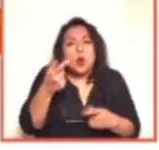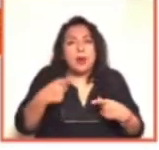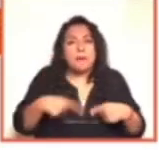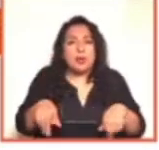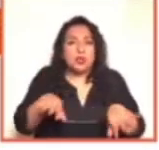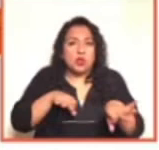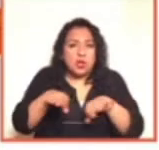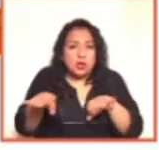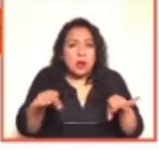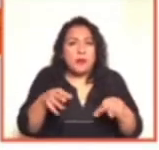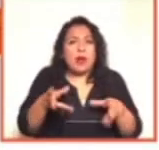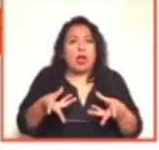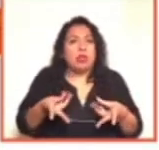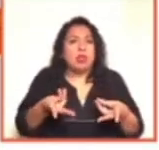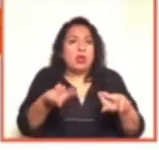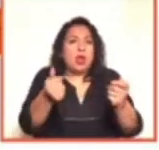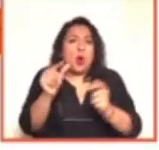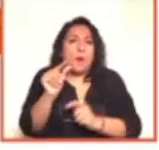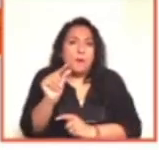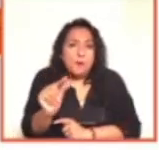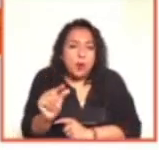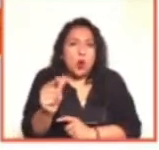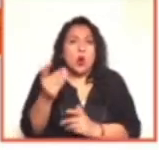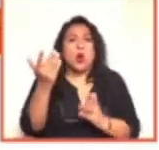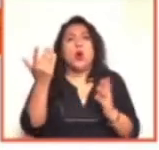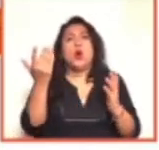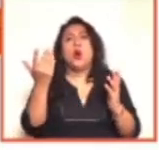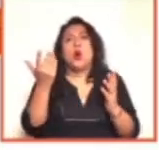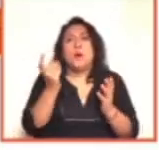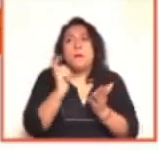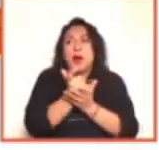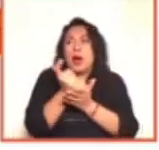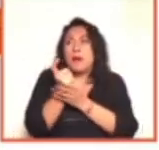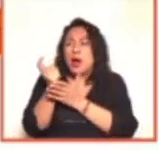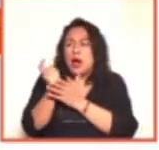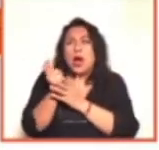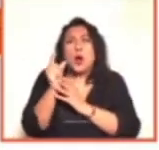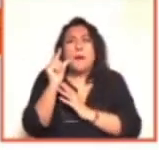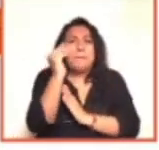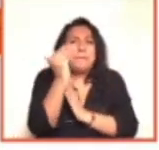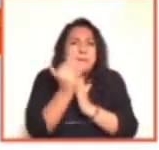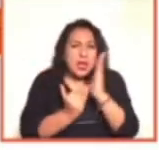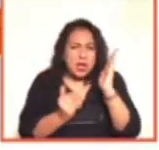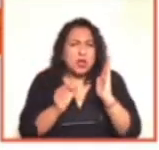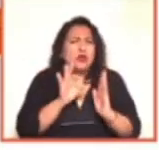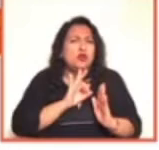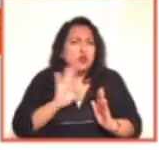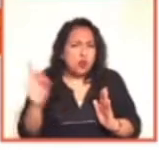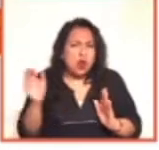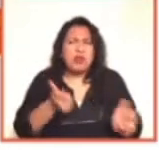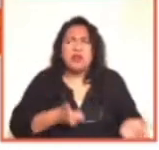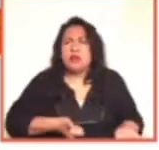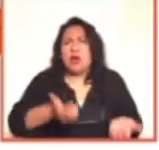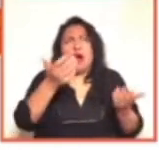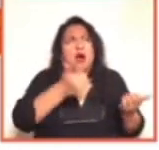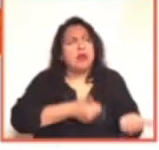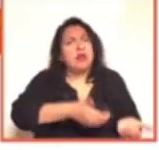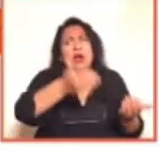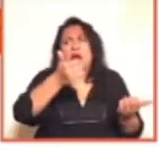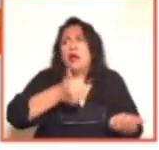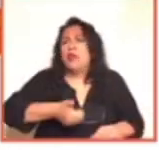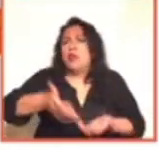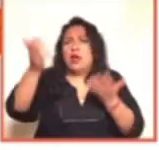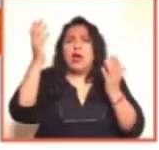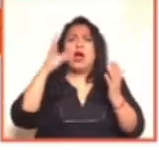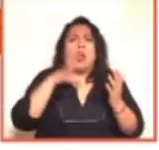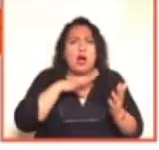menos gastos, tienen menos costos fijos, y pueden de cierta forma seguir haciendo envíos, y pueden de cierta forma hacer